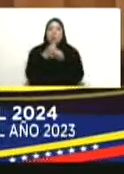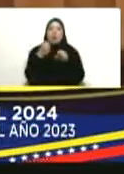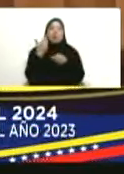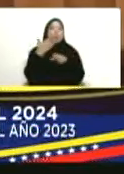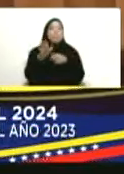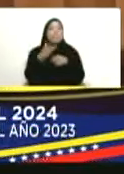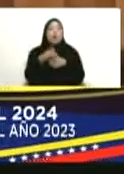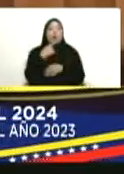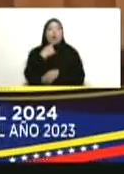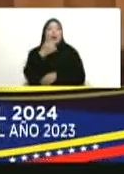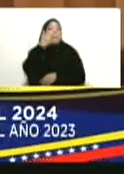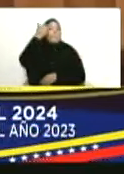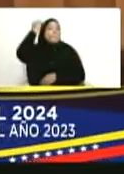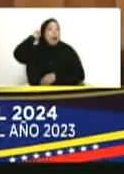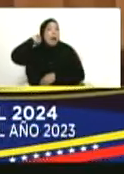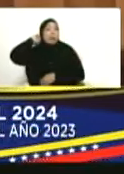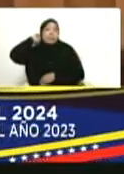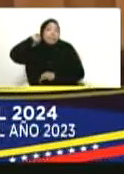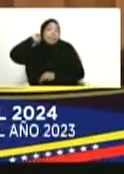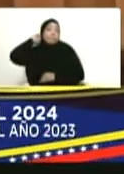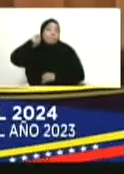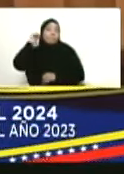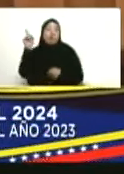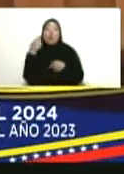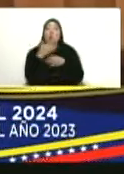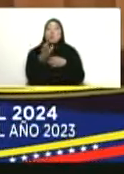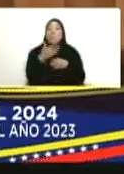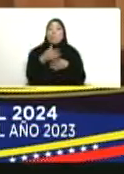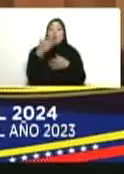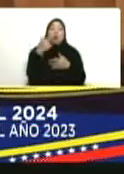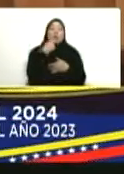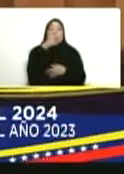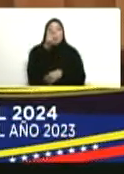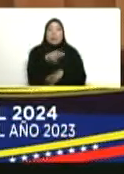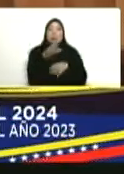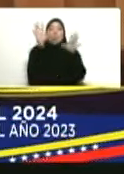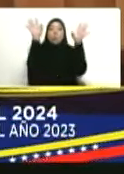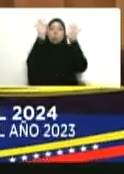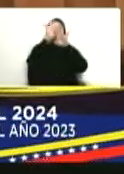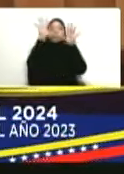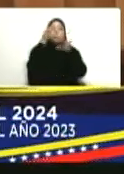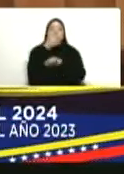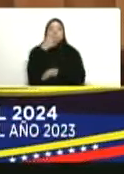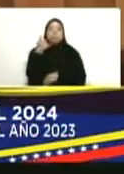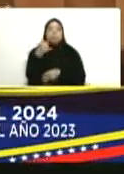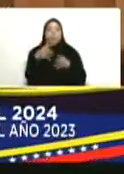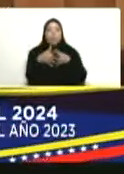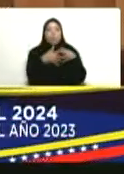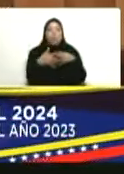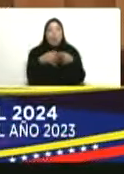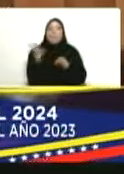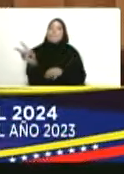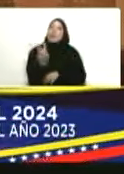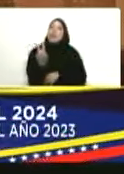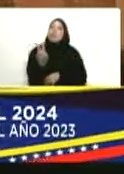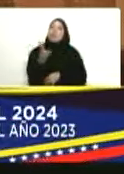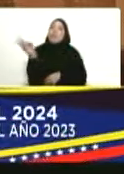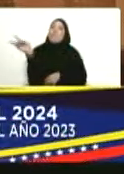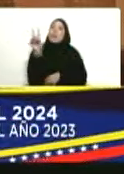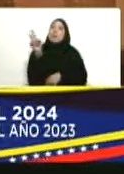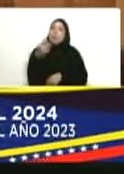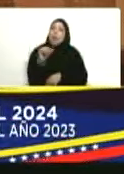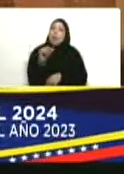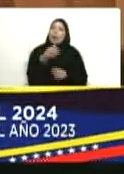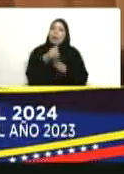Violencia, diga lo que diga Antonio Ledezma, diga lo que diga el imperio norteamericano. En Venezuela mandamos los